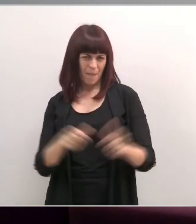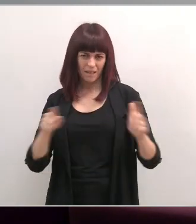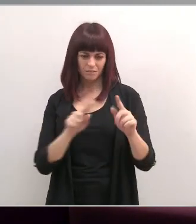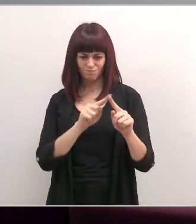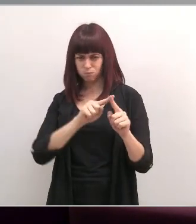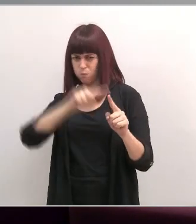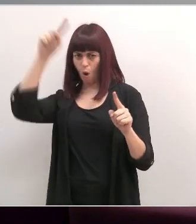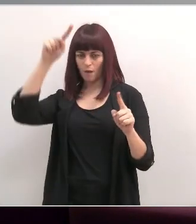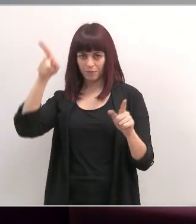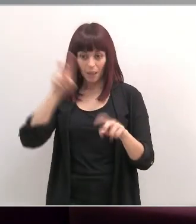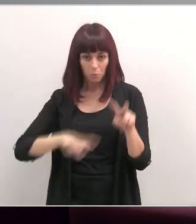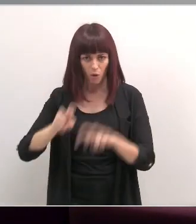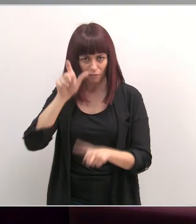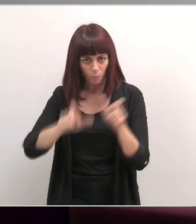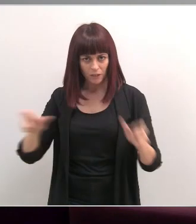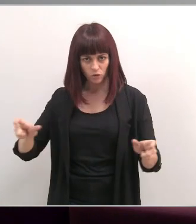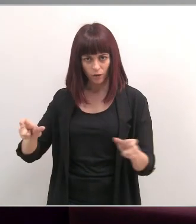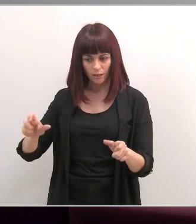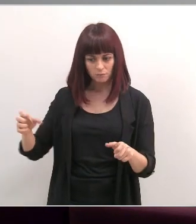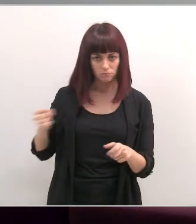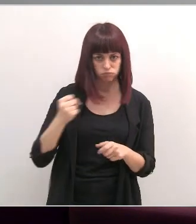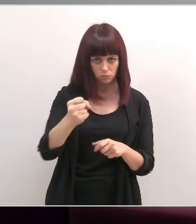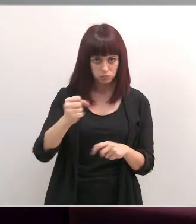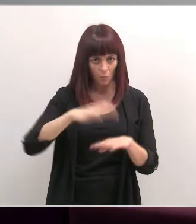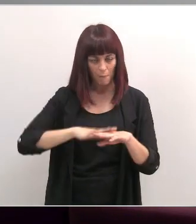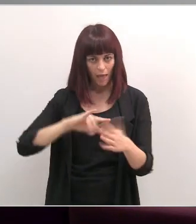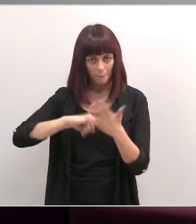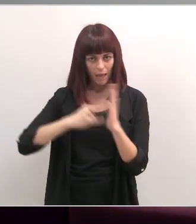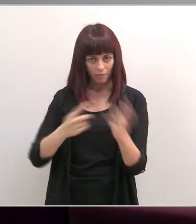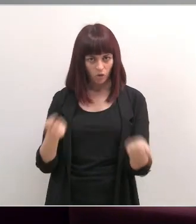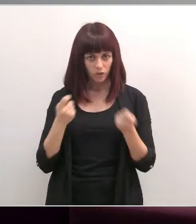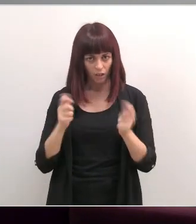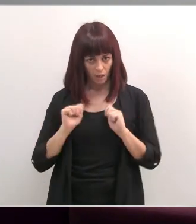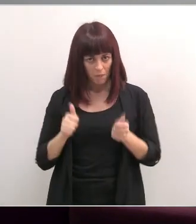¿Están ya buscando al personal necesario para poner en marcha el plan de contingencia?